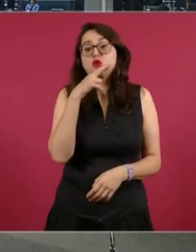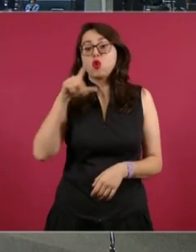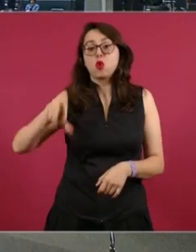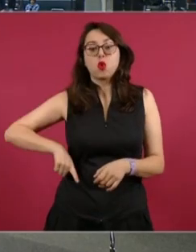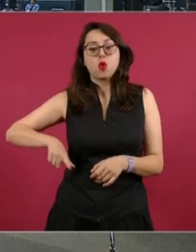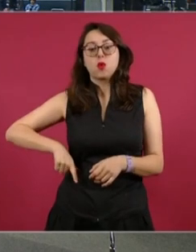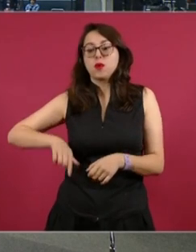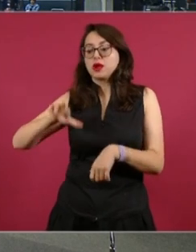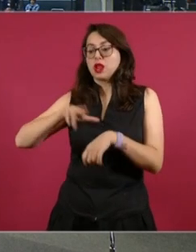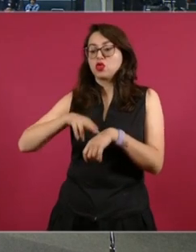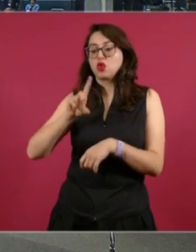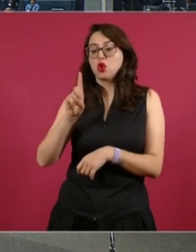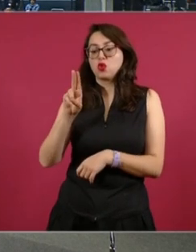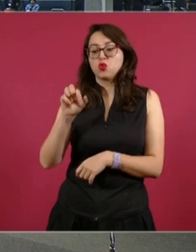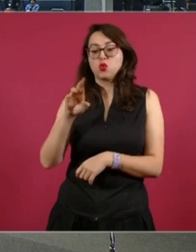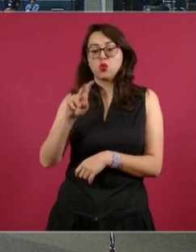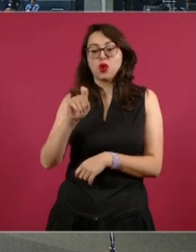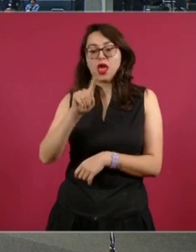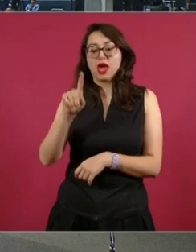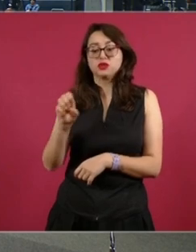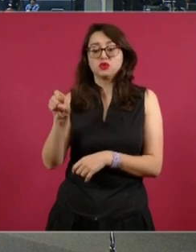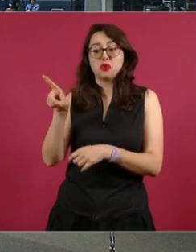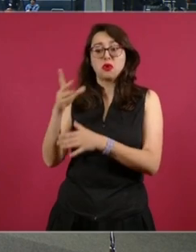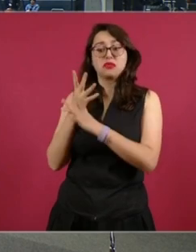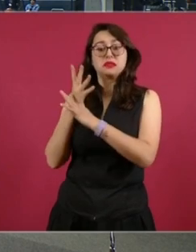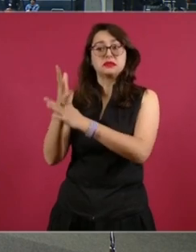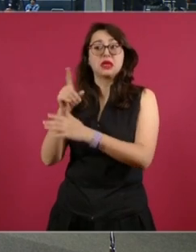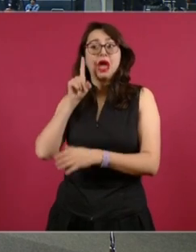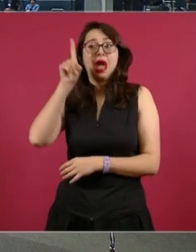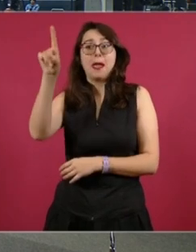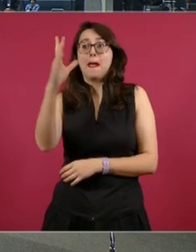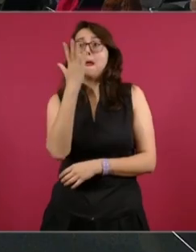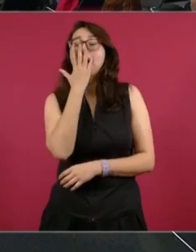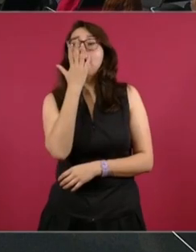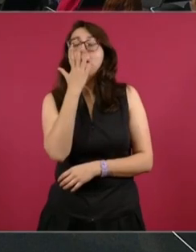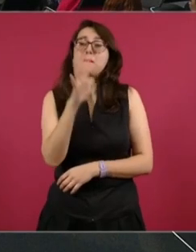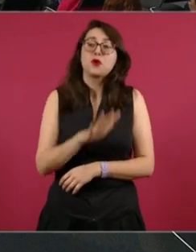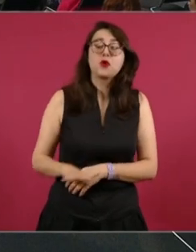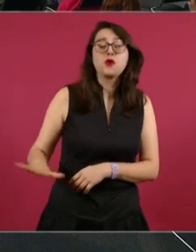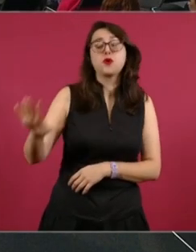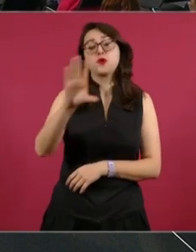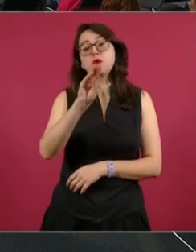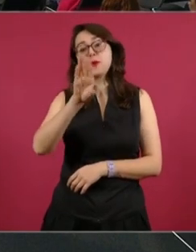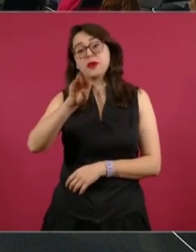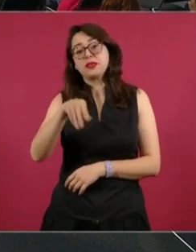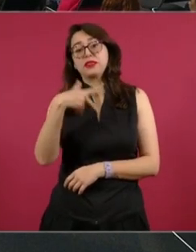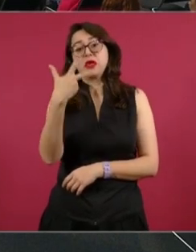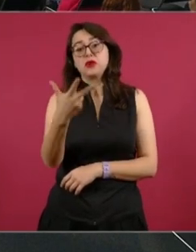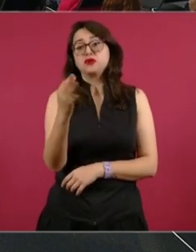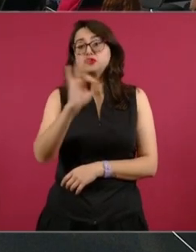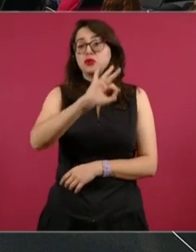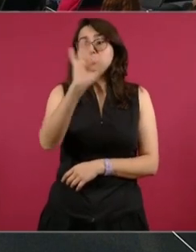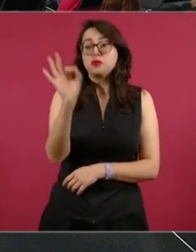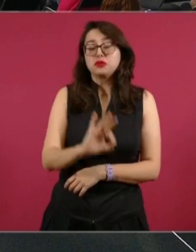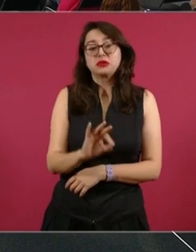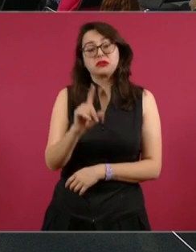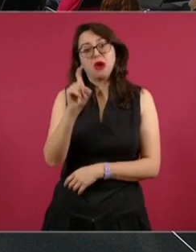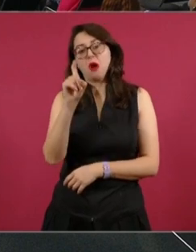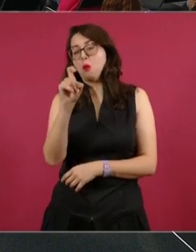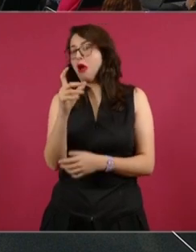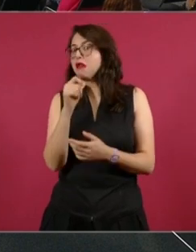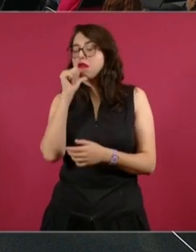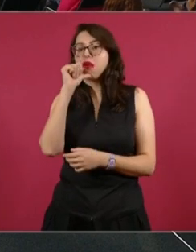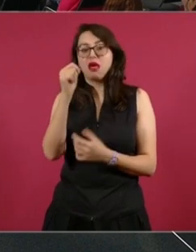declaró que hay una emergencia por sequía en Sonora. Más del 98%, casi el 99% de los 72 municipios están en